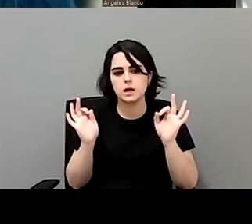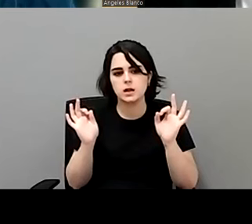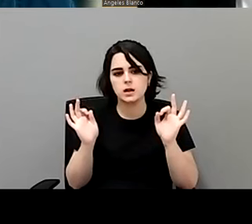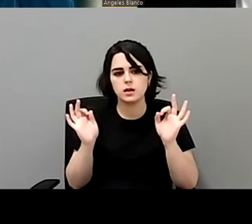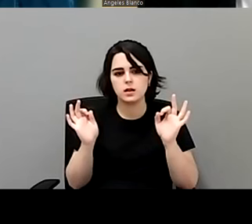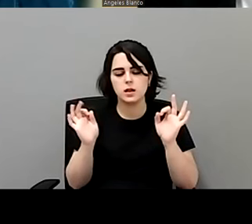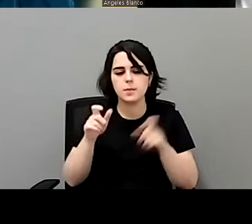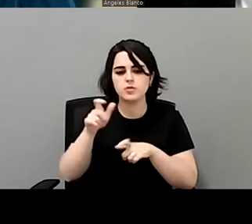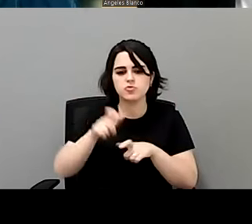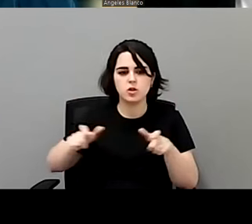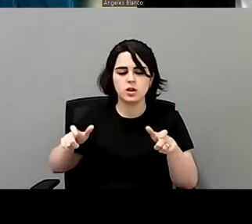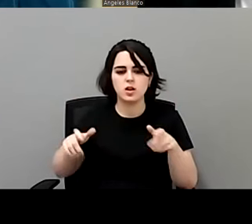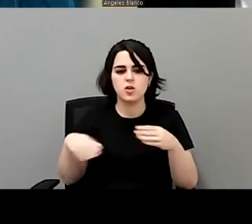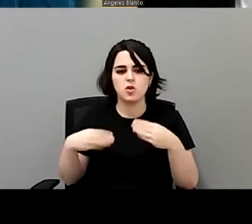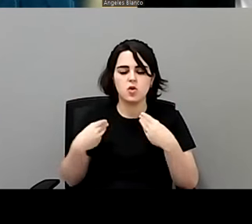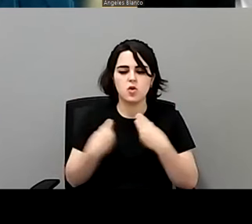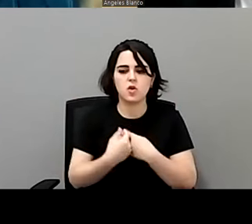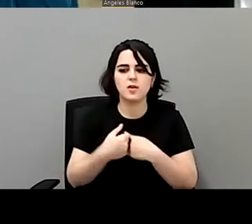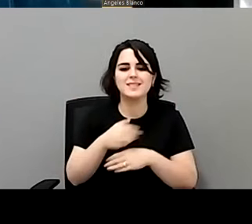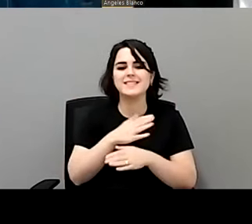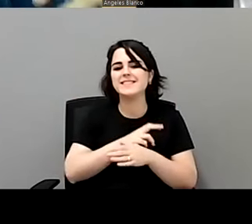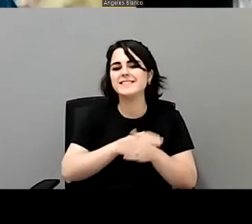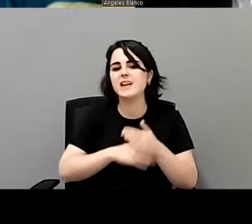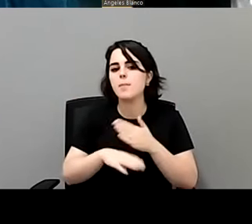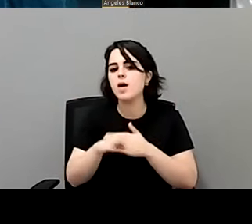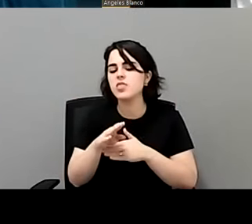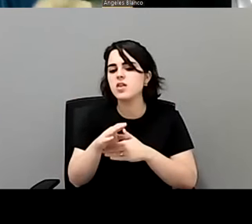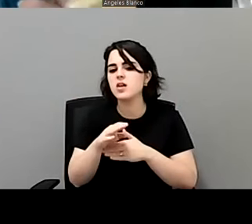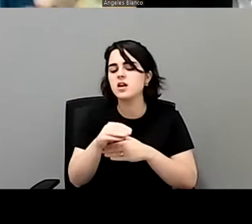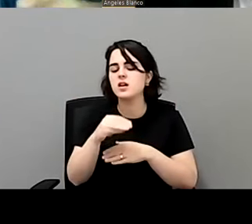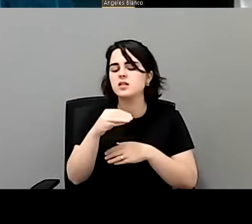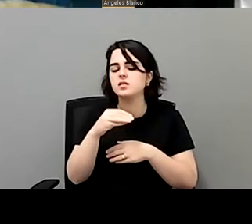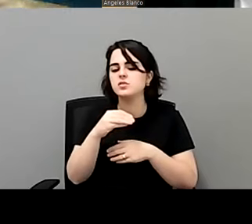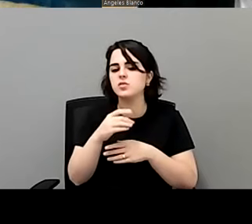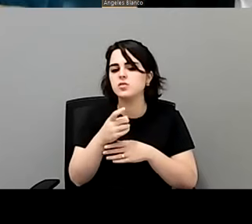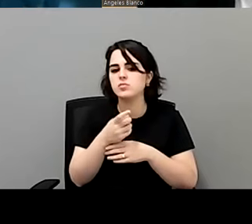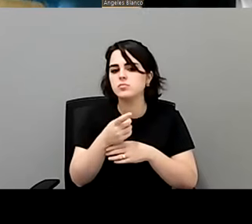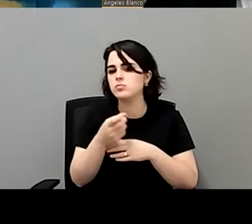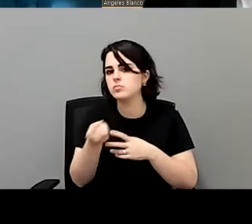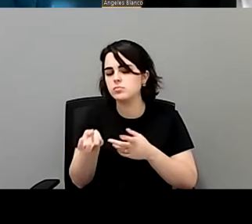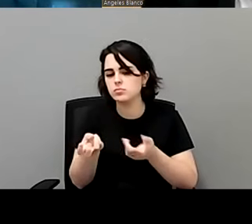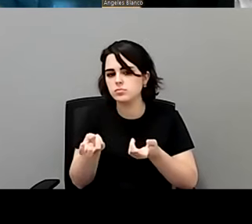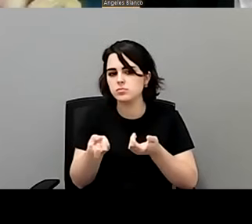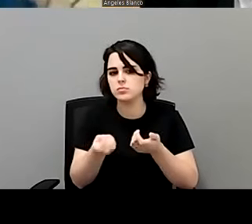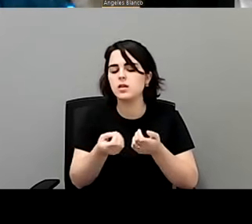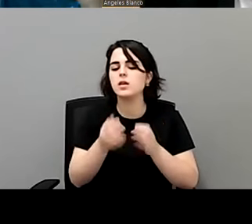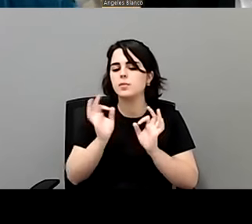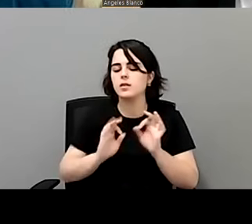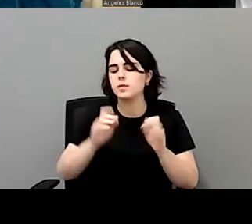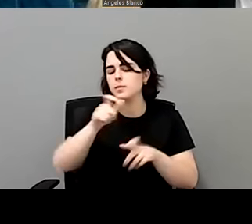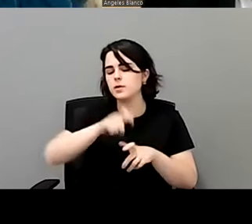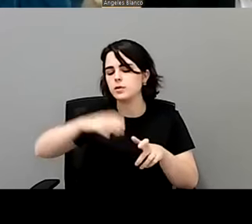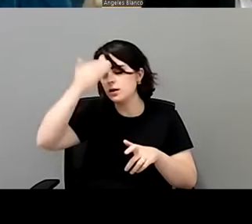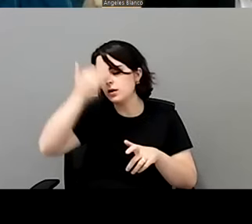personas con gran discapacidad, en la que entramos las personas con parálisis cerebral.